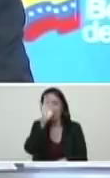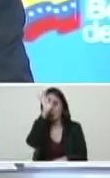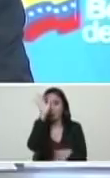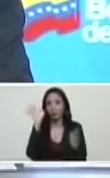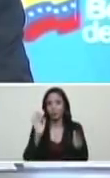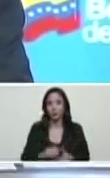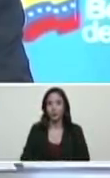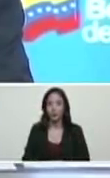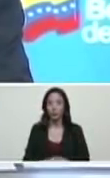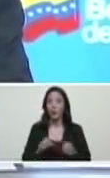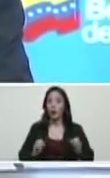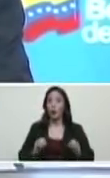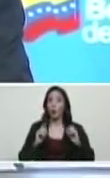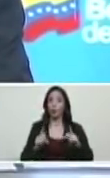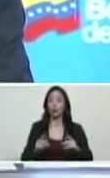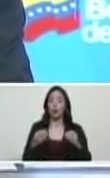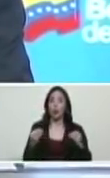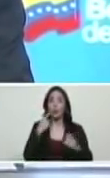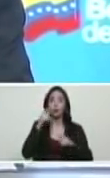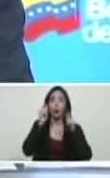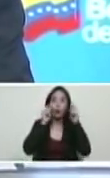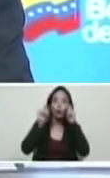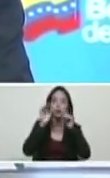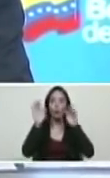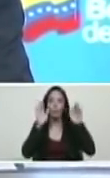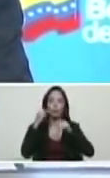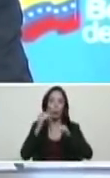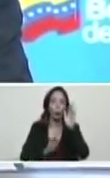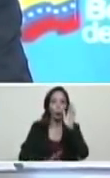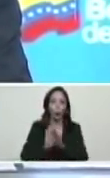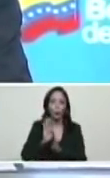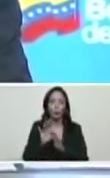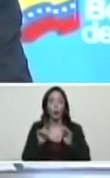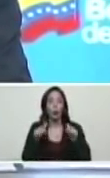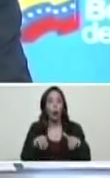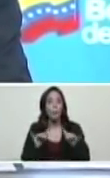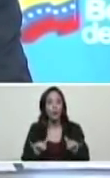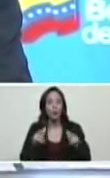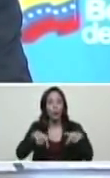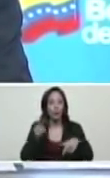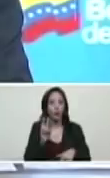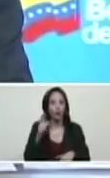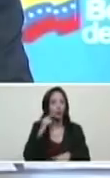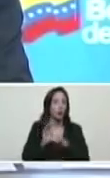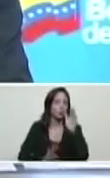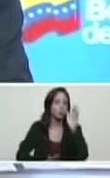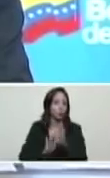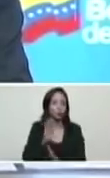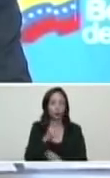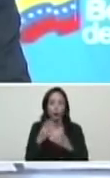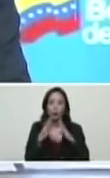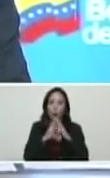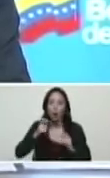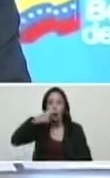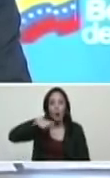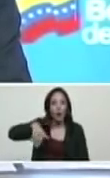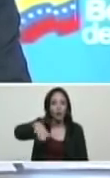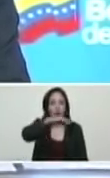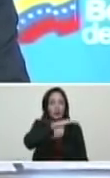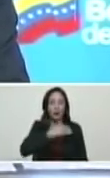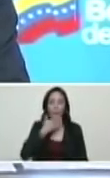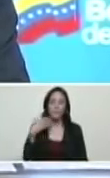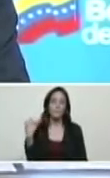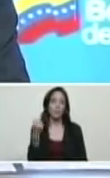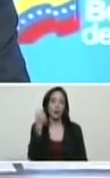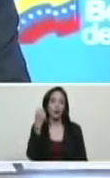las oportunidades y las ofertas turísticas que hoy por hoy en Venezuela se están desarrollando en el llano